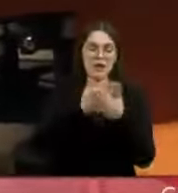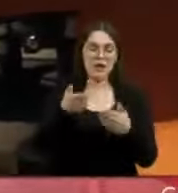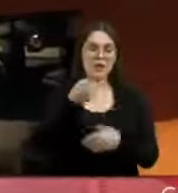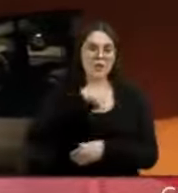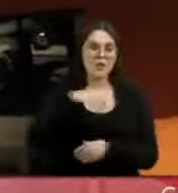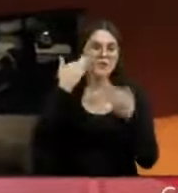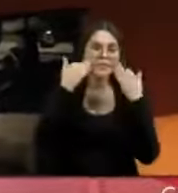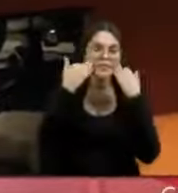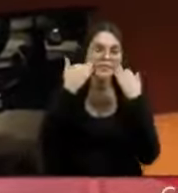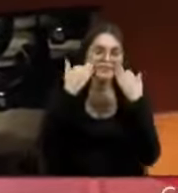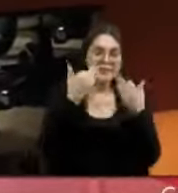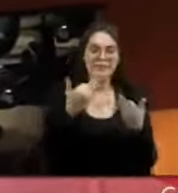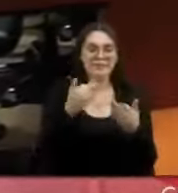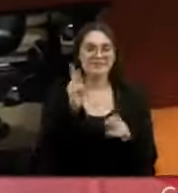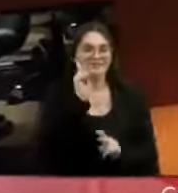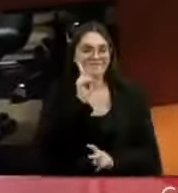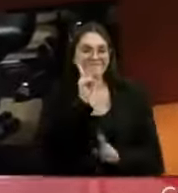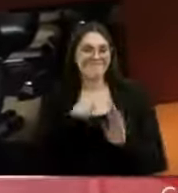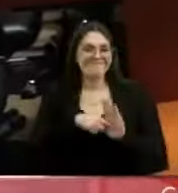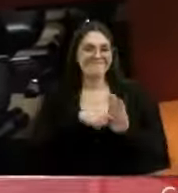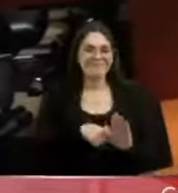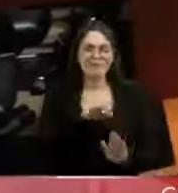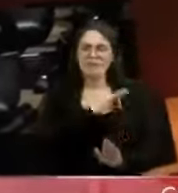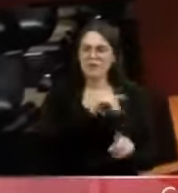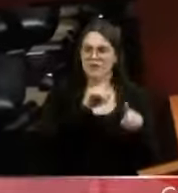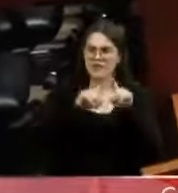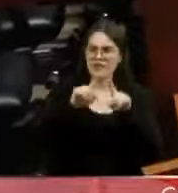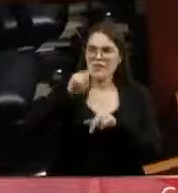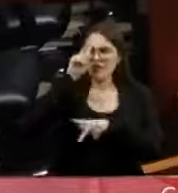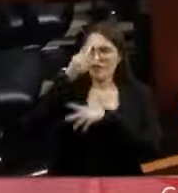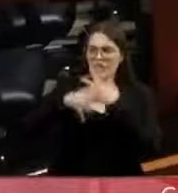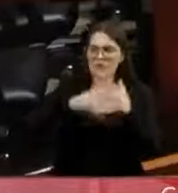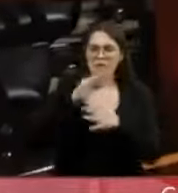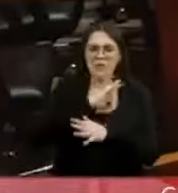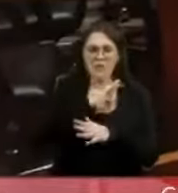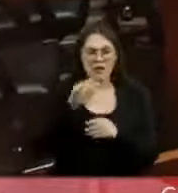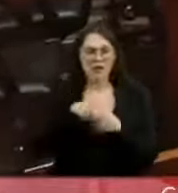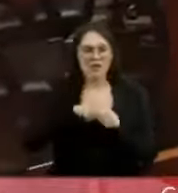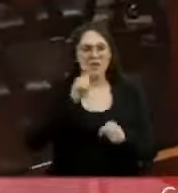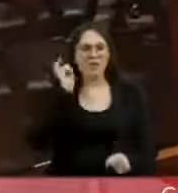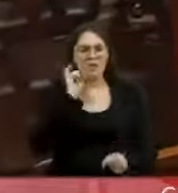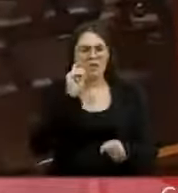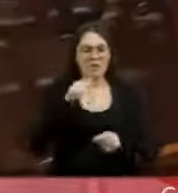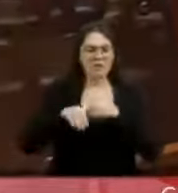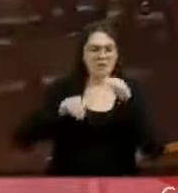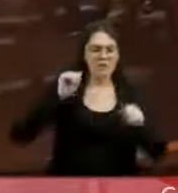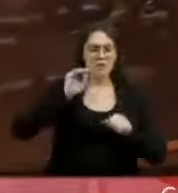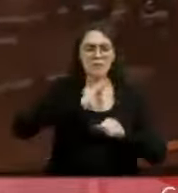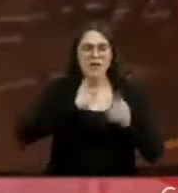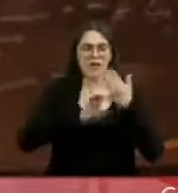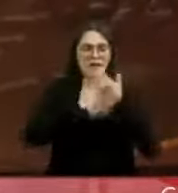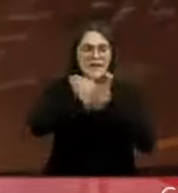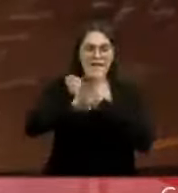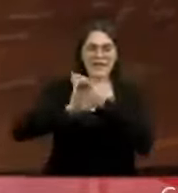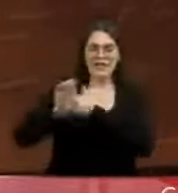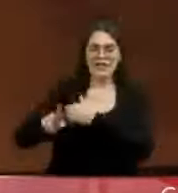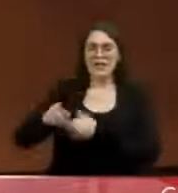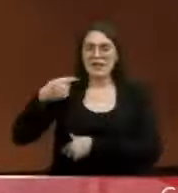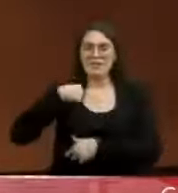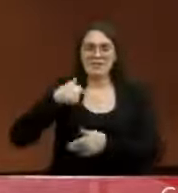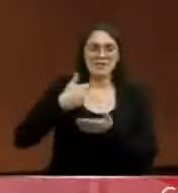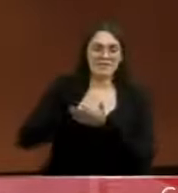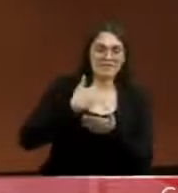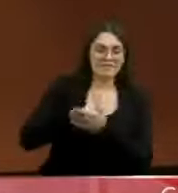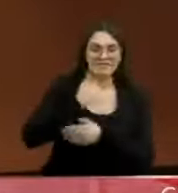Demostramos cómo podemos sortear actos de violencia, cómo podemos sortear provocaciones, cómo